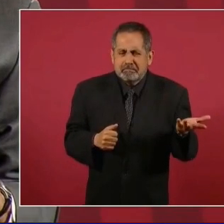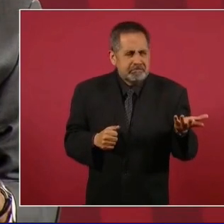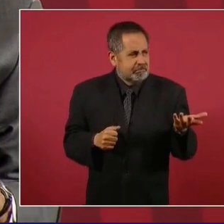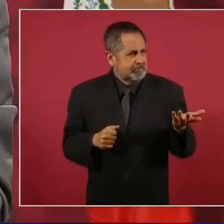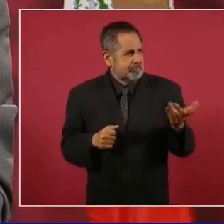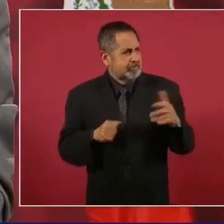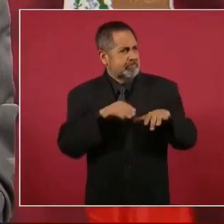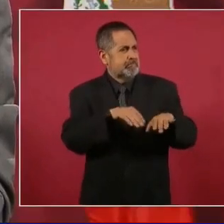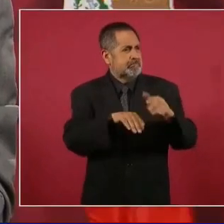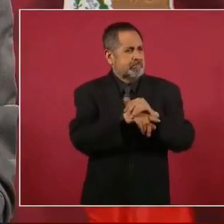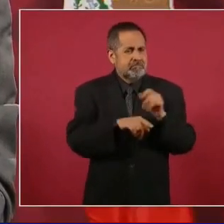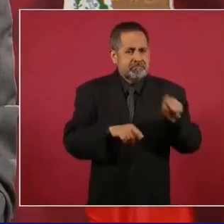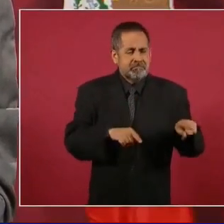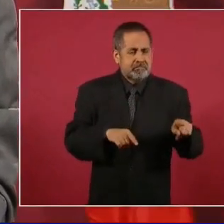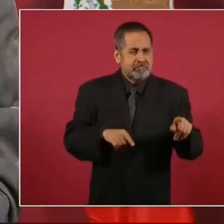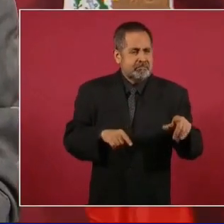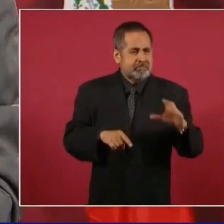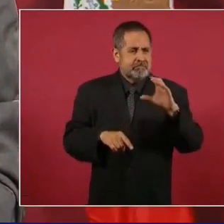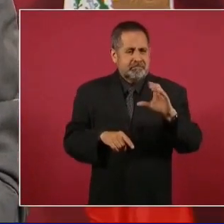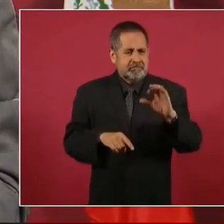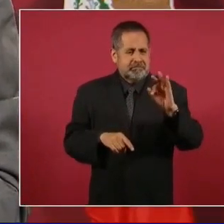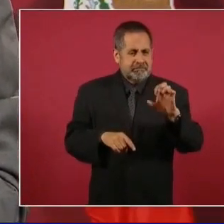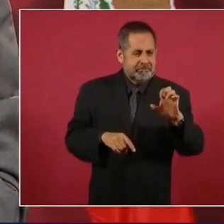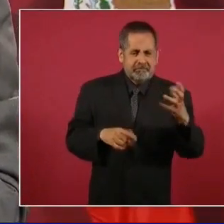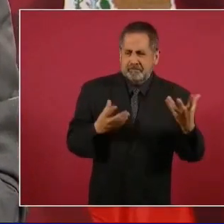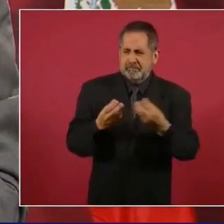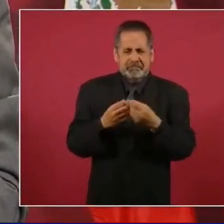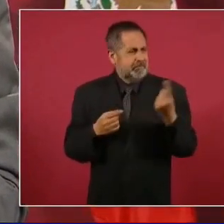para la Comisión Federal de Electricidad